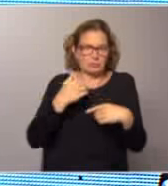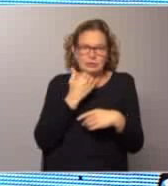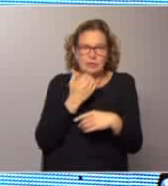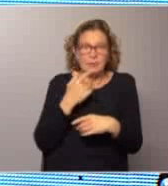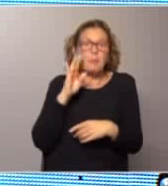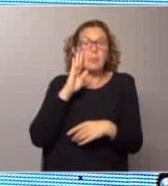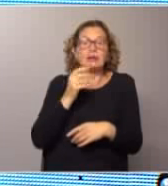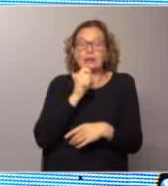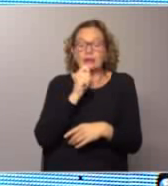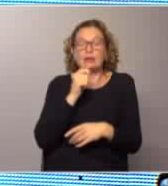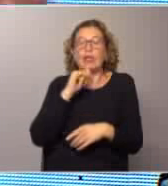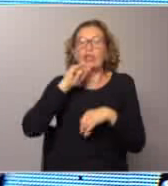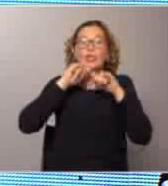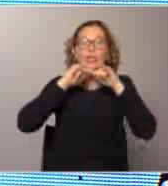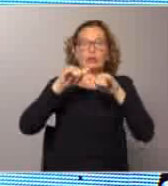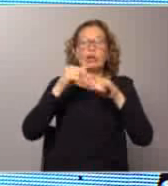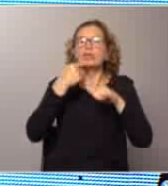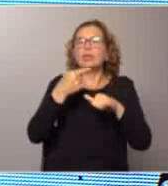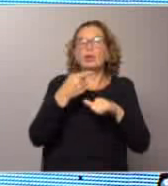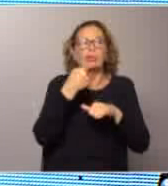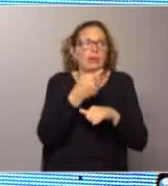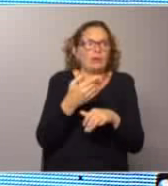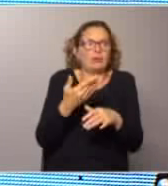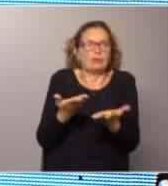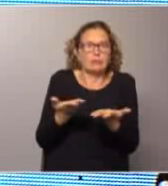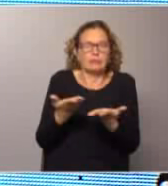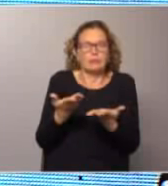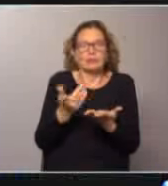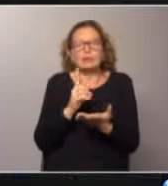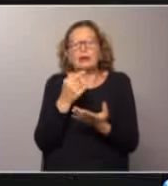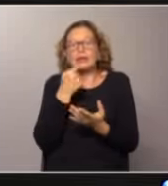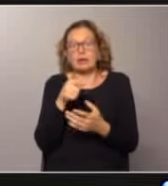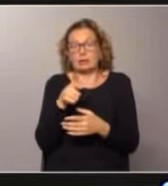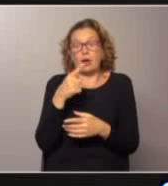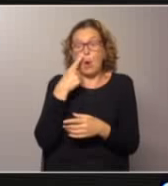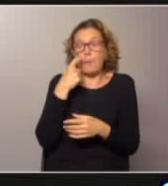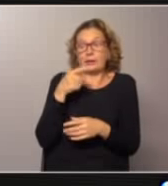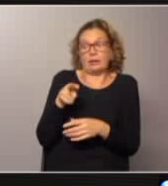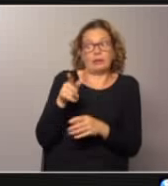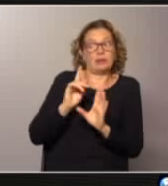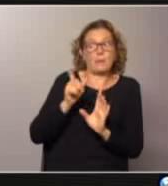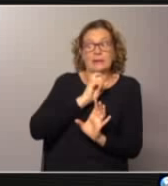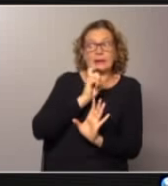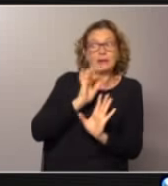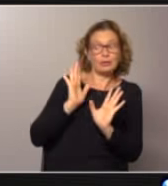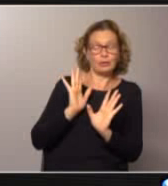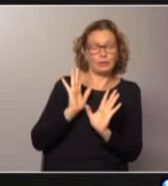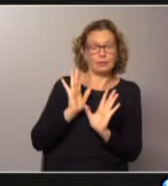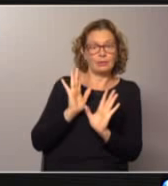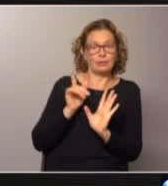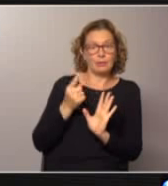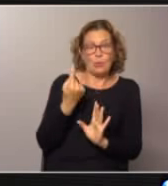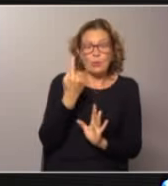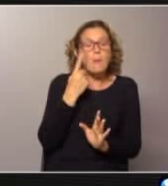periodistas tenemos la obligación de denunciar no no podemos decir dijo dijo dijo no tenemos que decir este señor está están mintiendo realmente no tiene